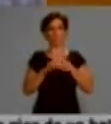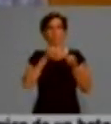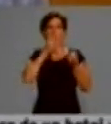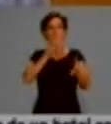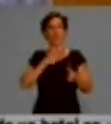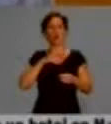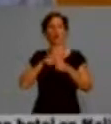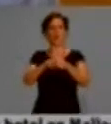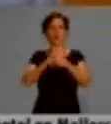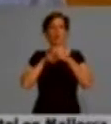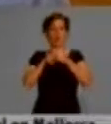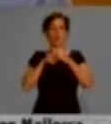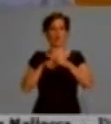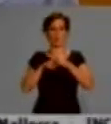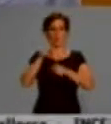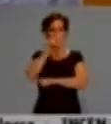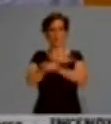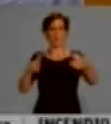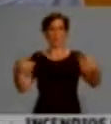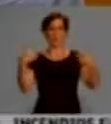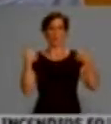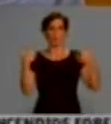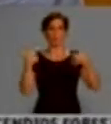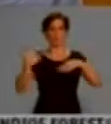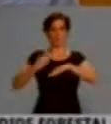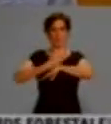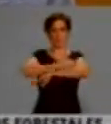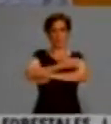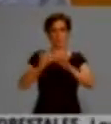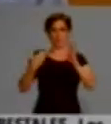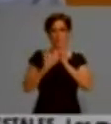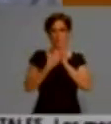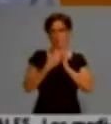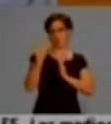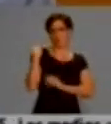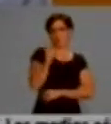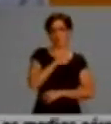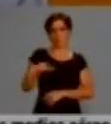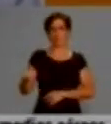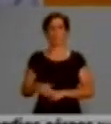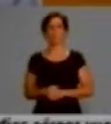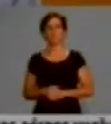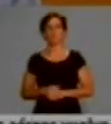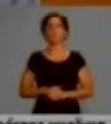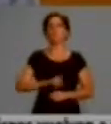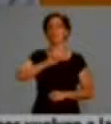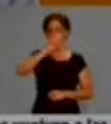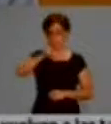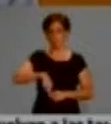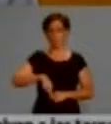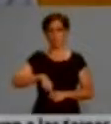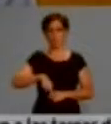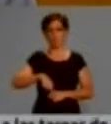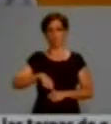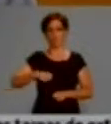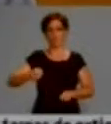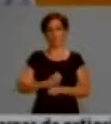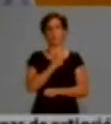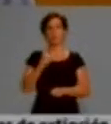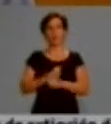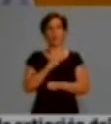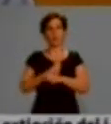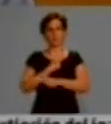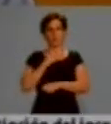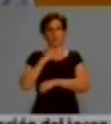las víctimas del accidente ferroviario de la pasada semana, mi solidaridad también con la tarea que emprendieron